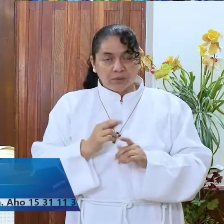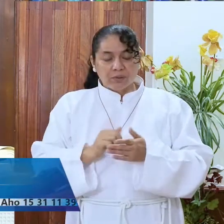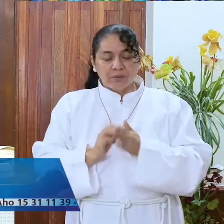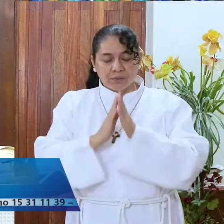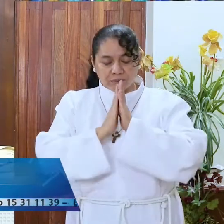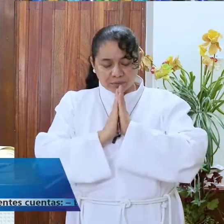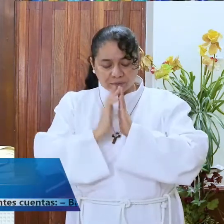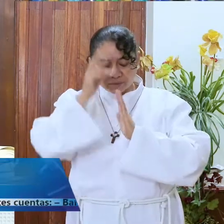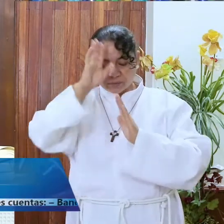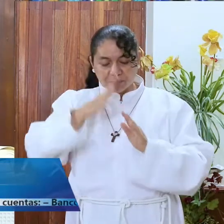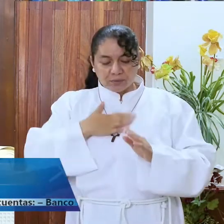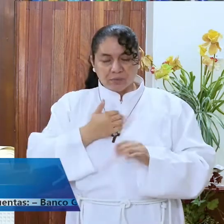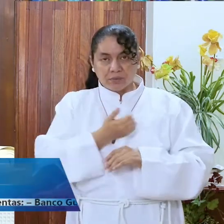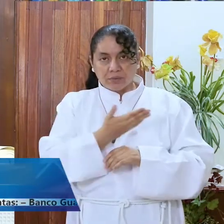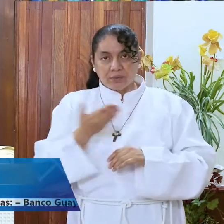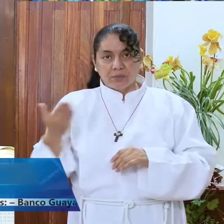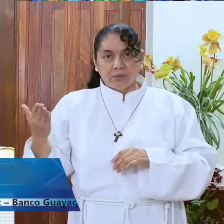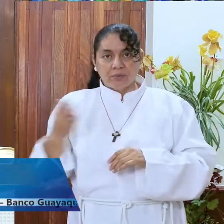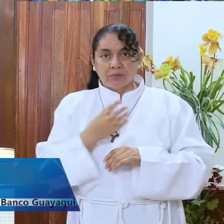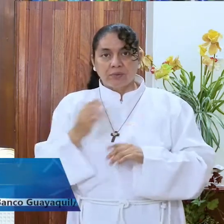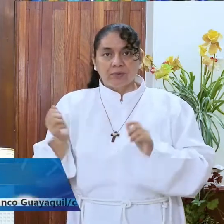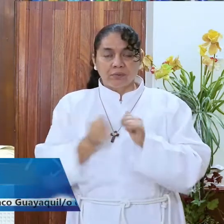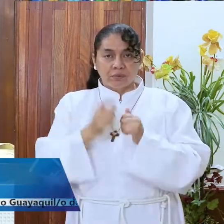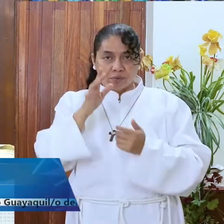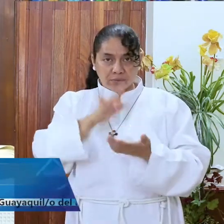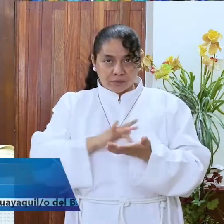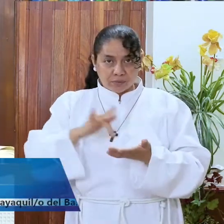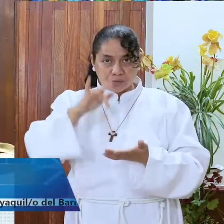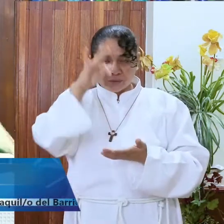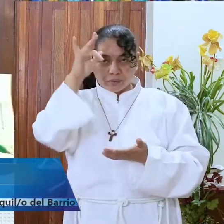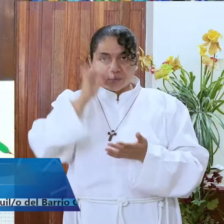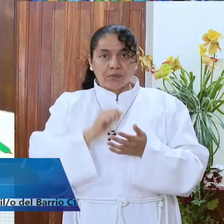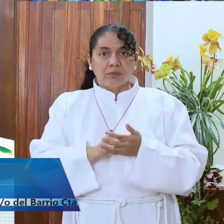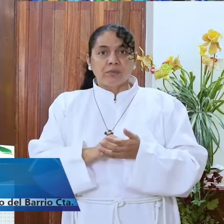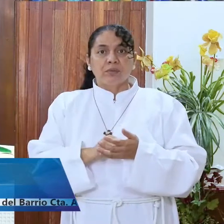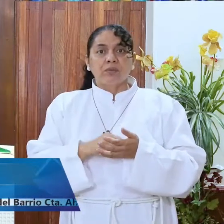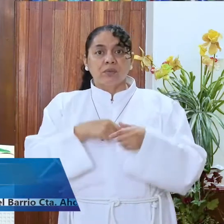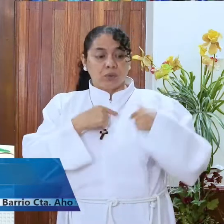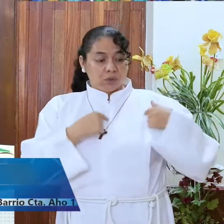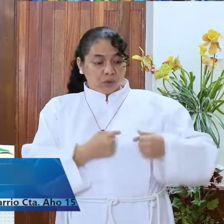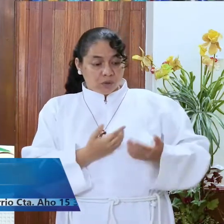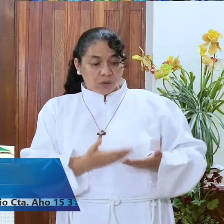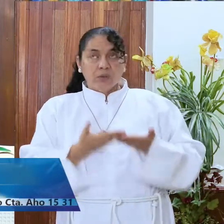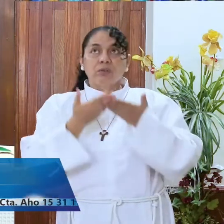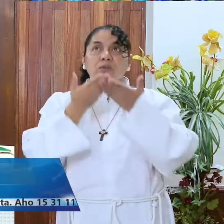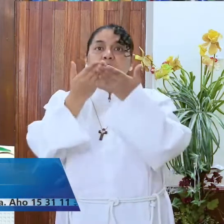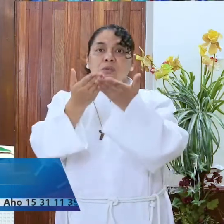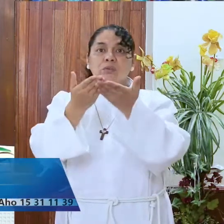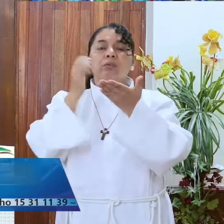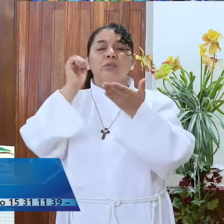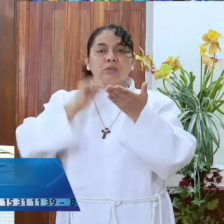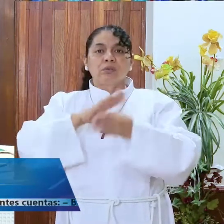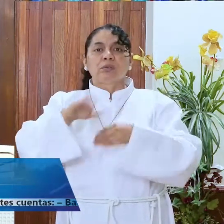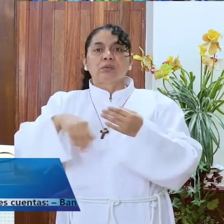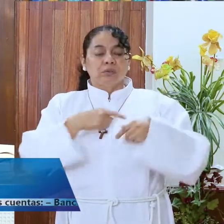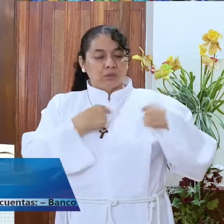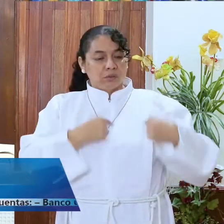el señor esté con ustedes levantemos el corazón